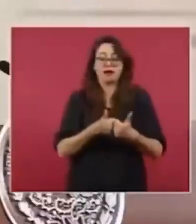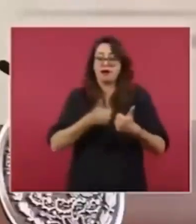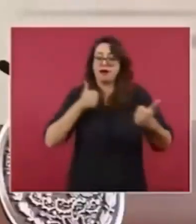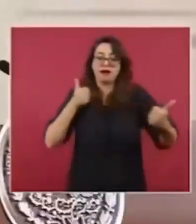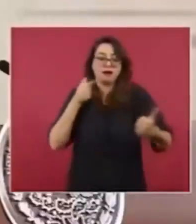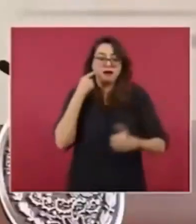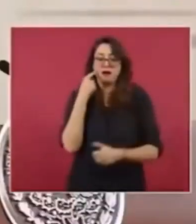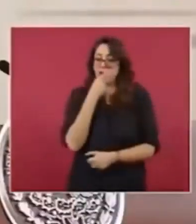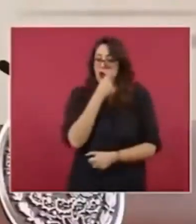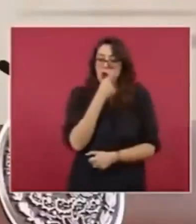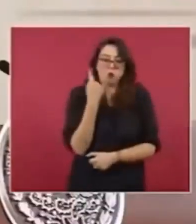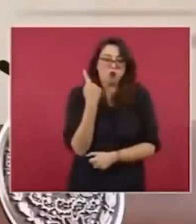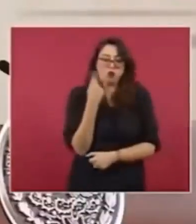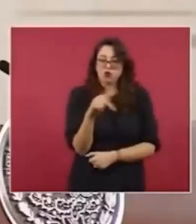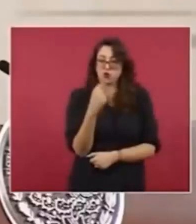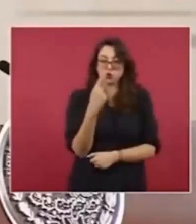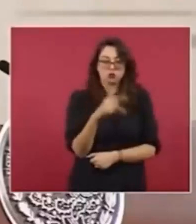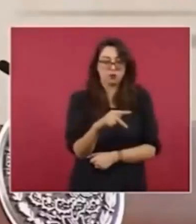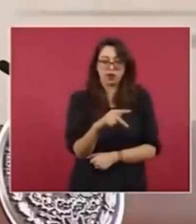Nosotros enviamos